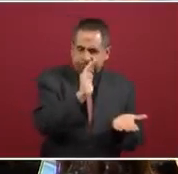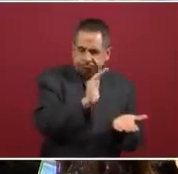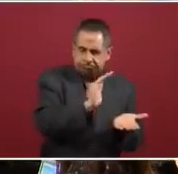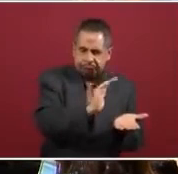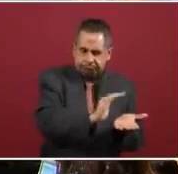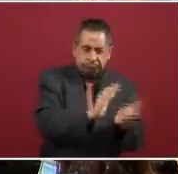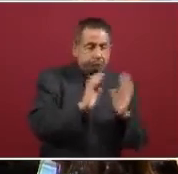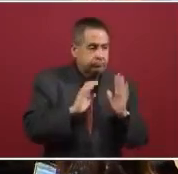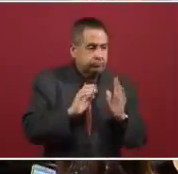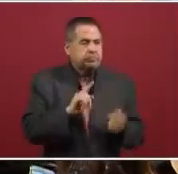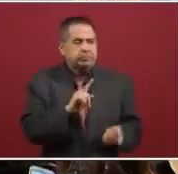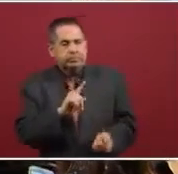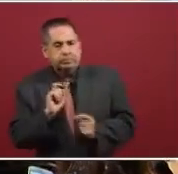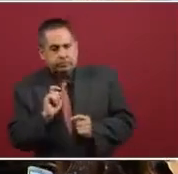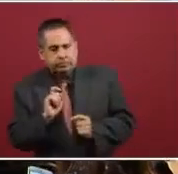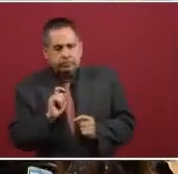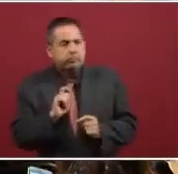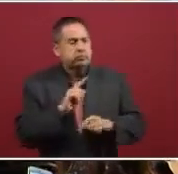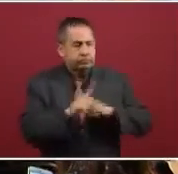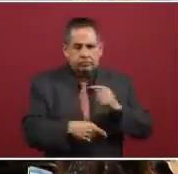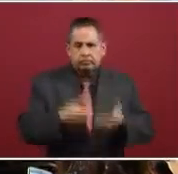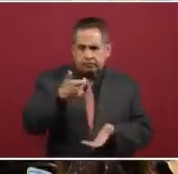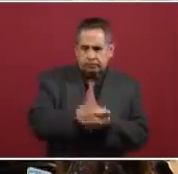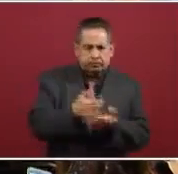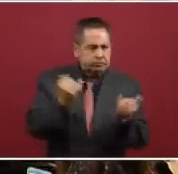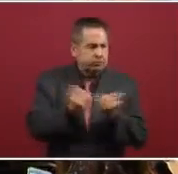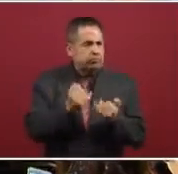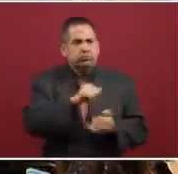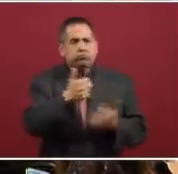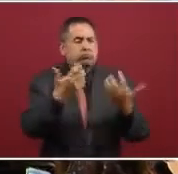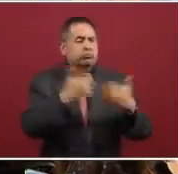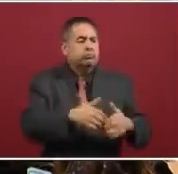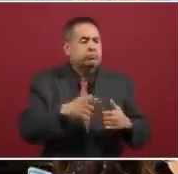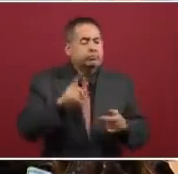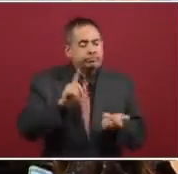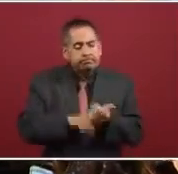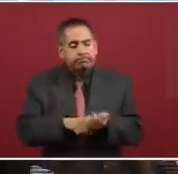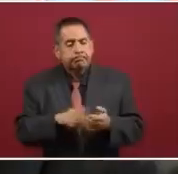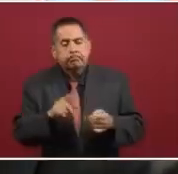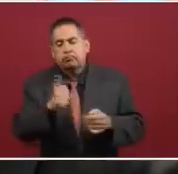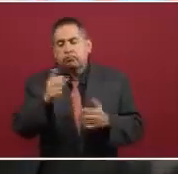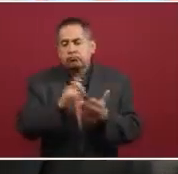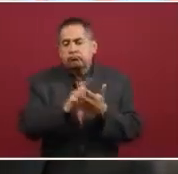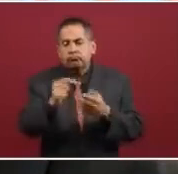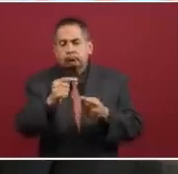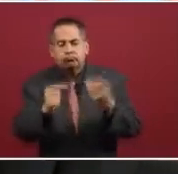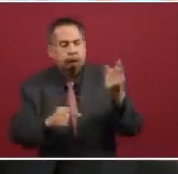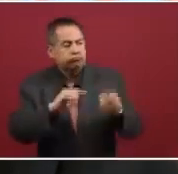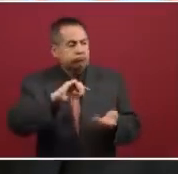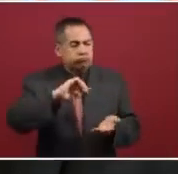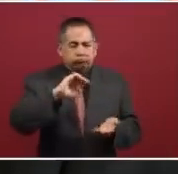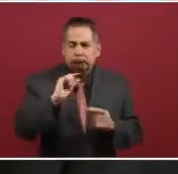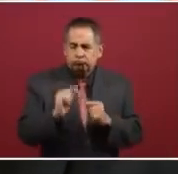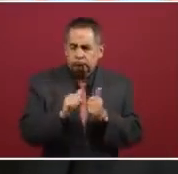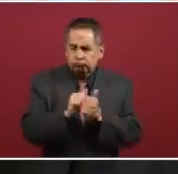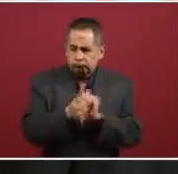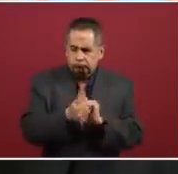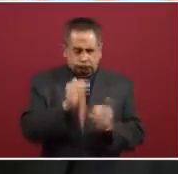no desgravando, es decir, va a pagar impuestos como cualquier otra, pero los derechos extras poco a poco se van a ir